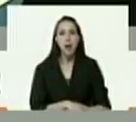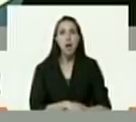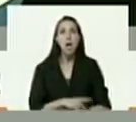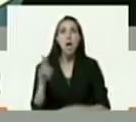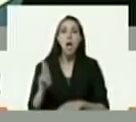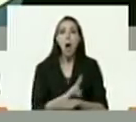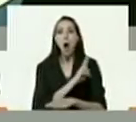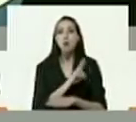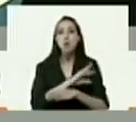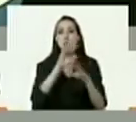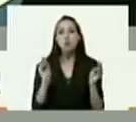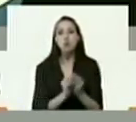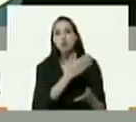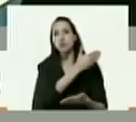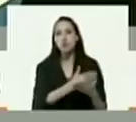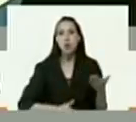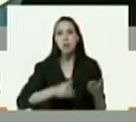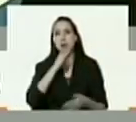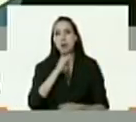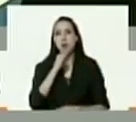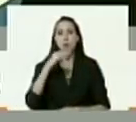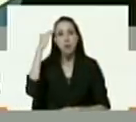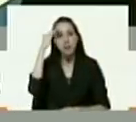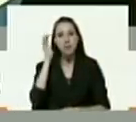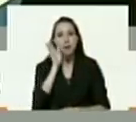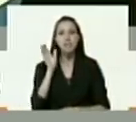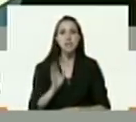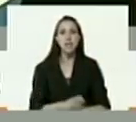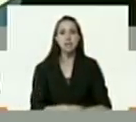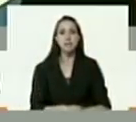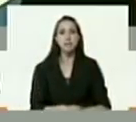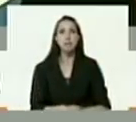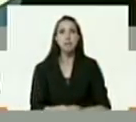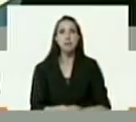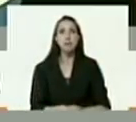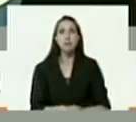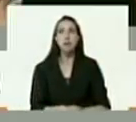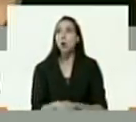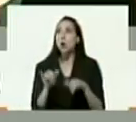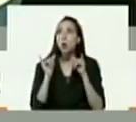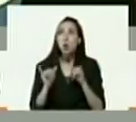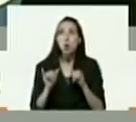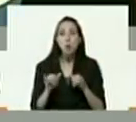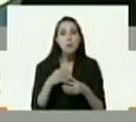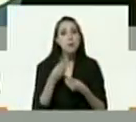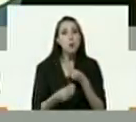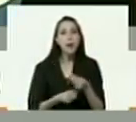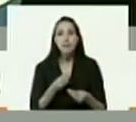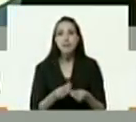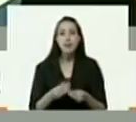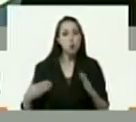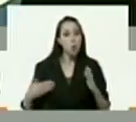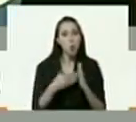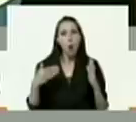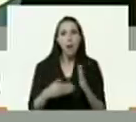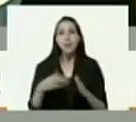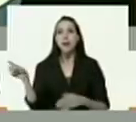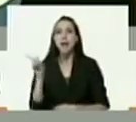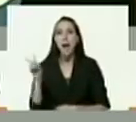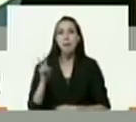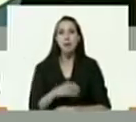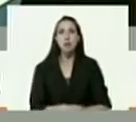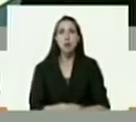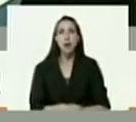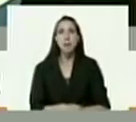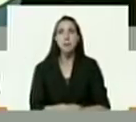las conclusiones del informe de la señora Bachelet. Y son los mismos que desestiman los ataques a Venezuela, que